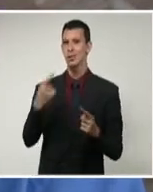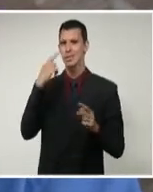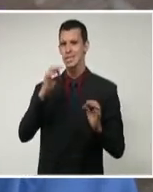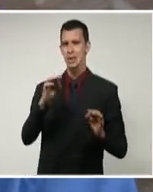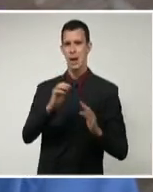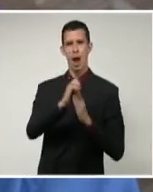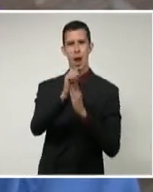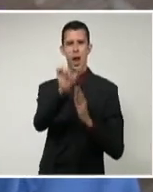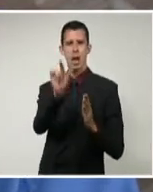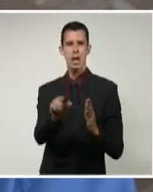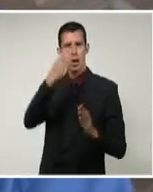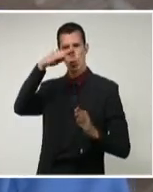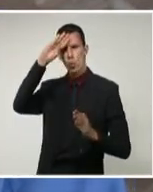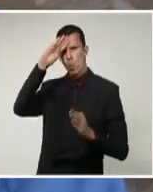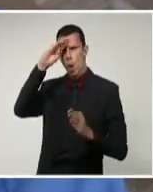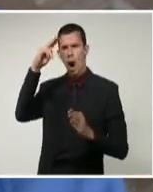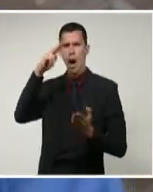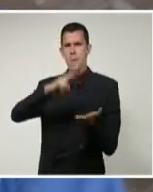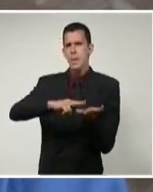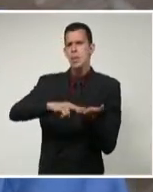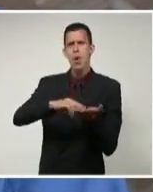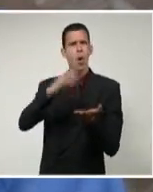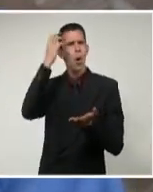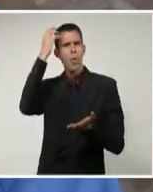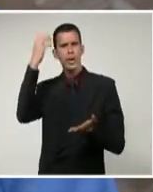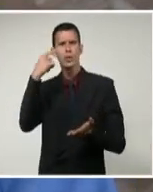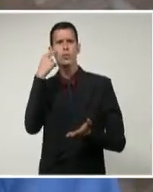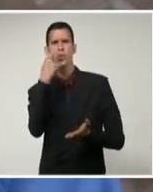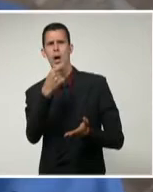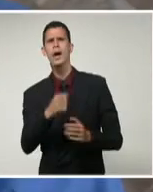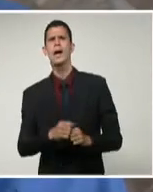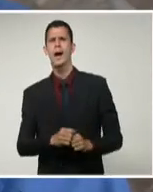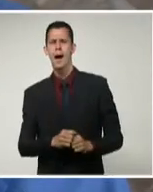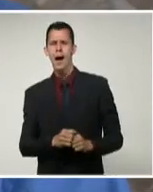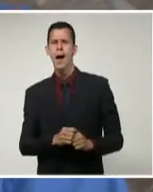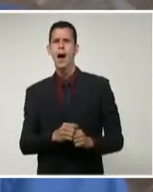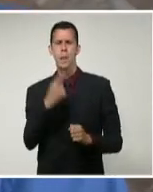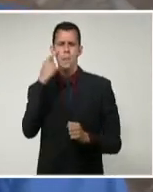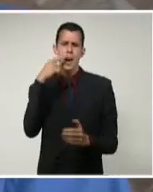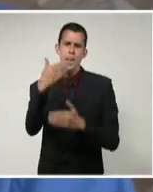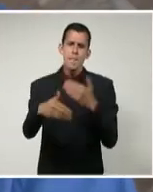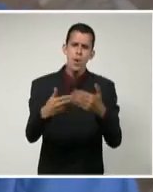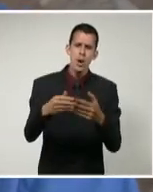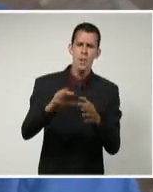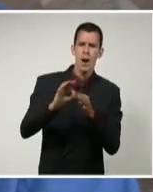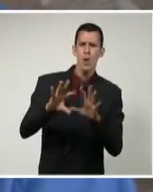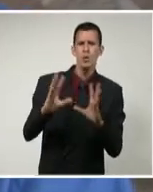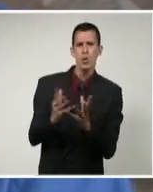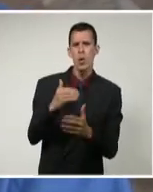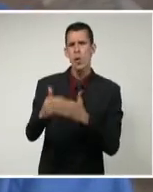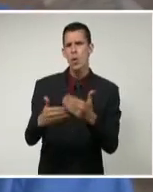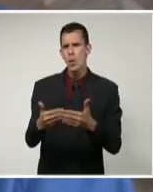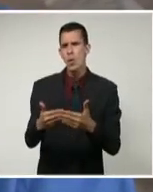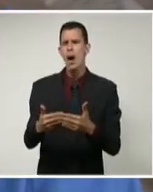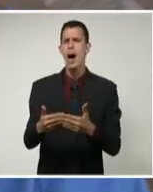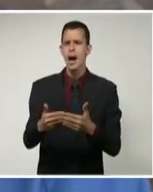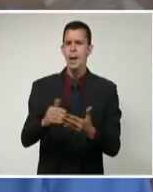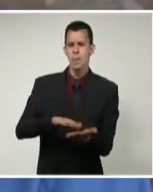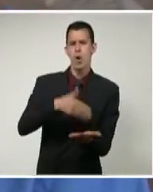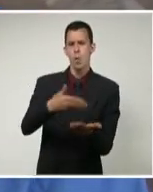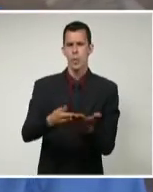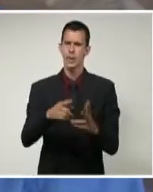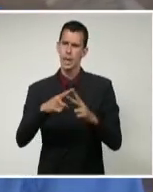sido discutiendo por satisfacer las necesidades espirituales y materiales de nuestro pueblo. Y es una enseñanza increíble. Y la tercera